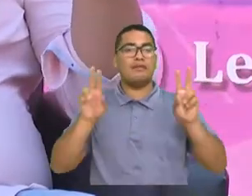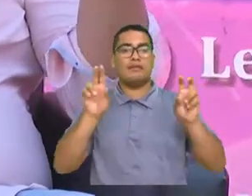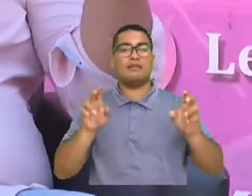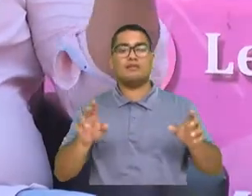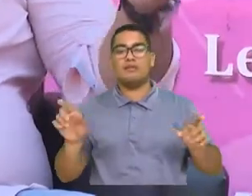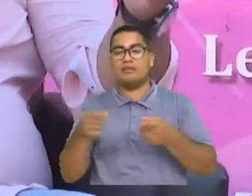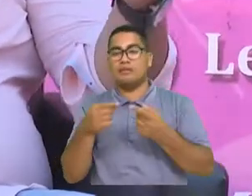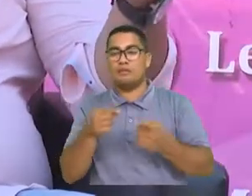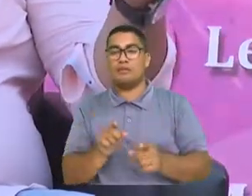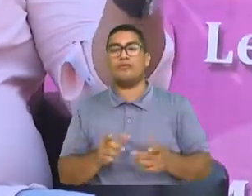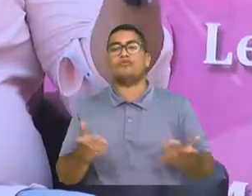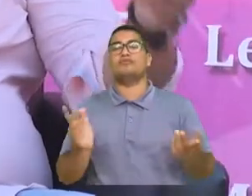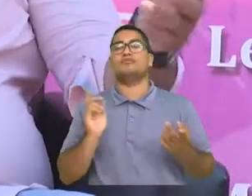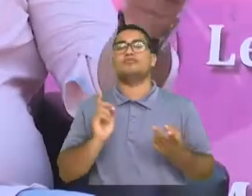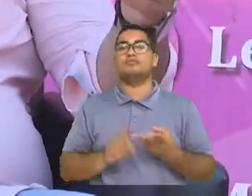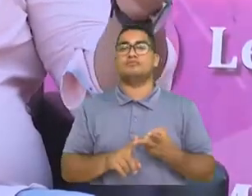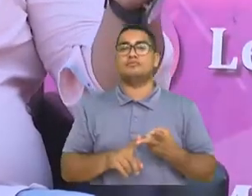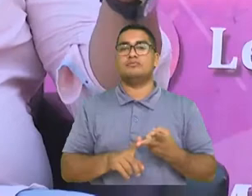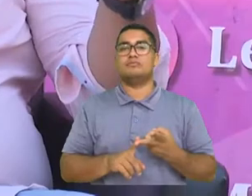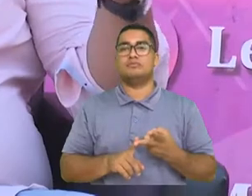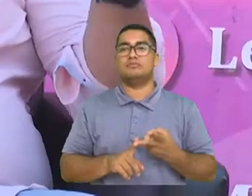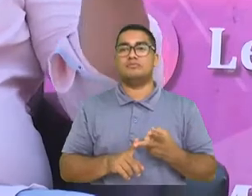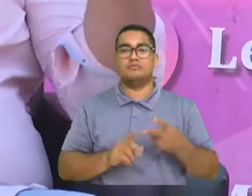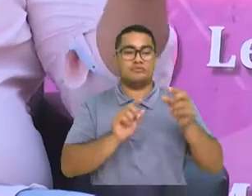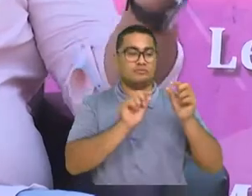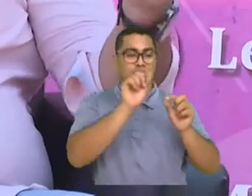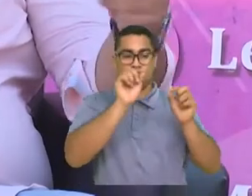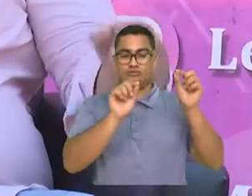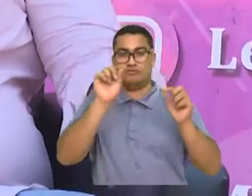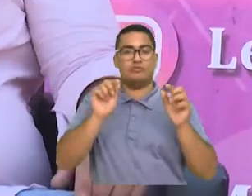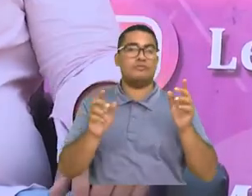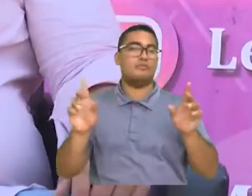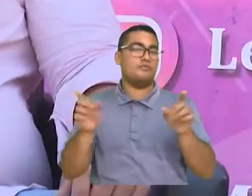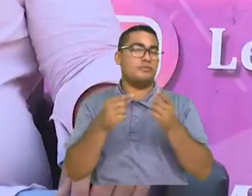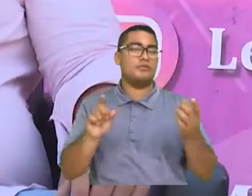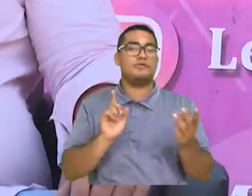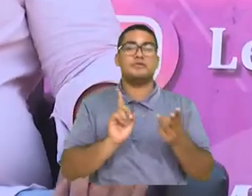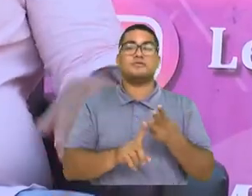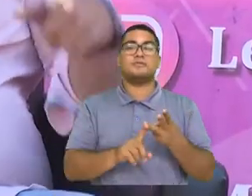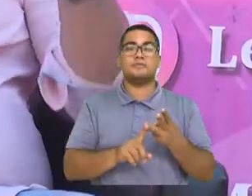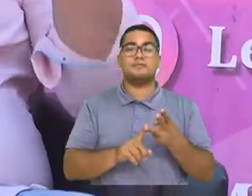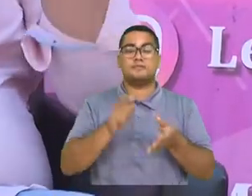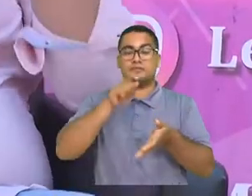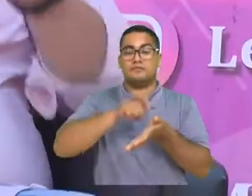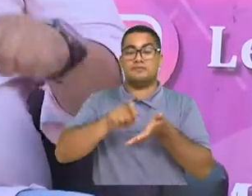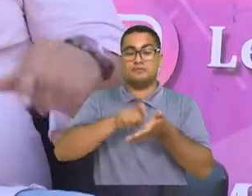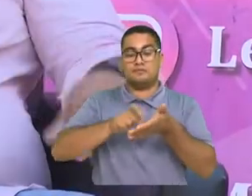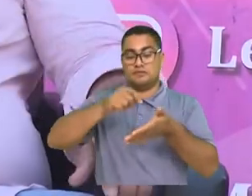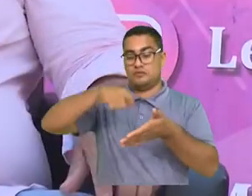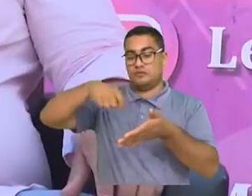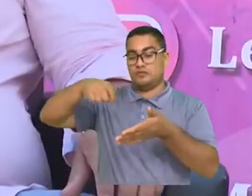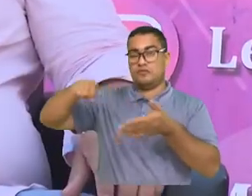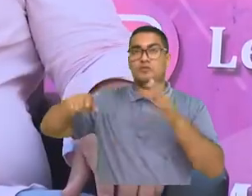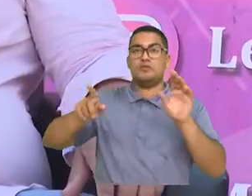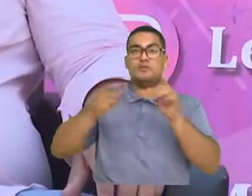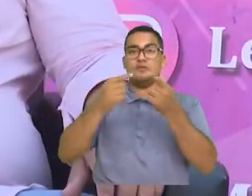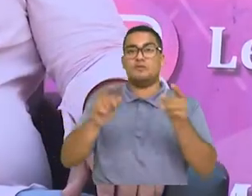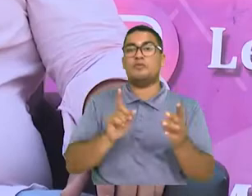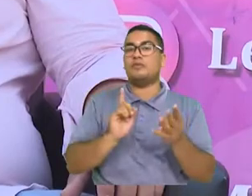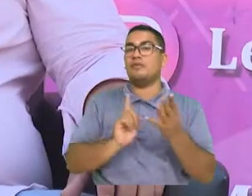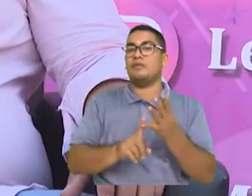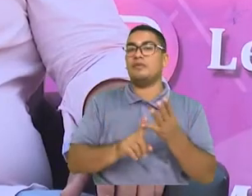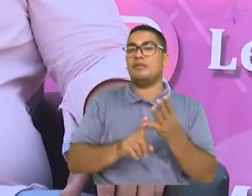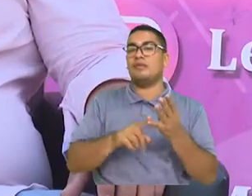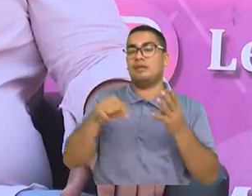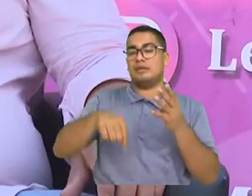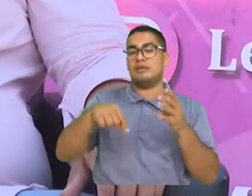También miraremos lo que es arreglo musical, composición musical, y cerraremos en Managua